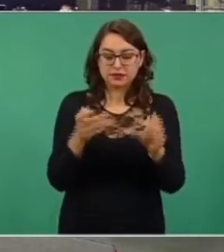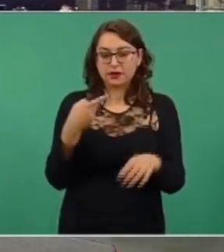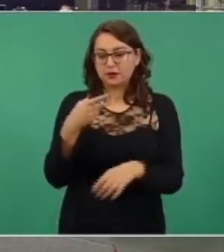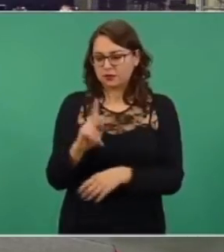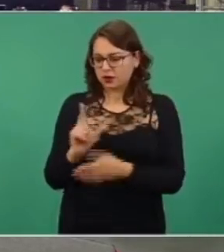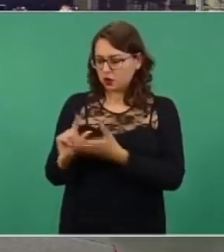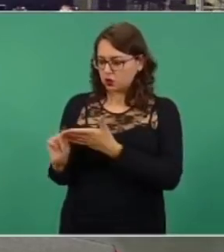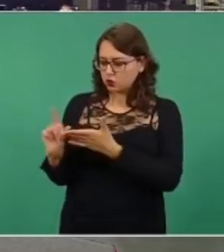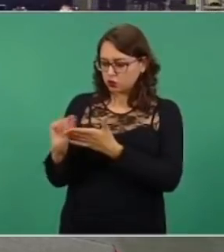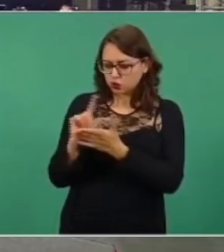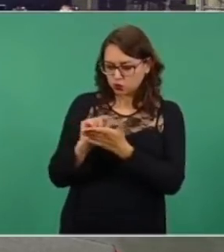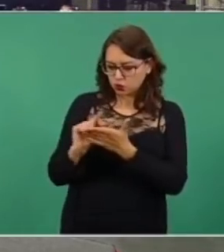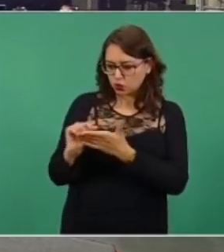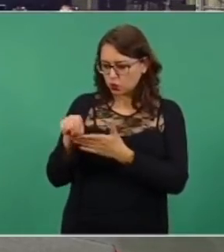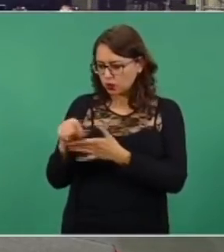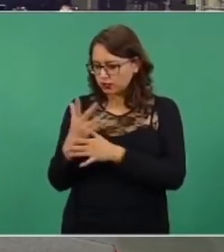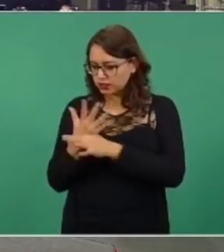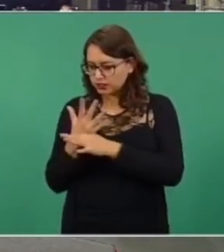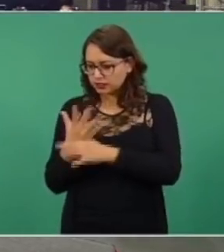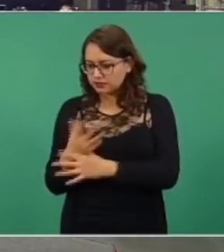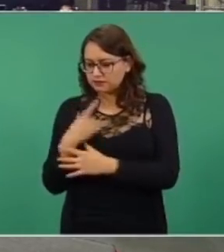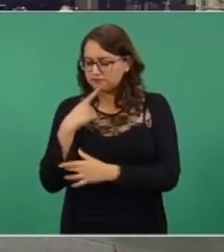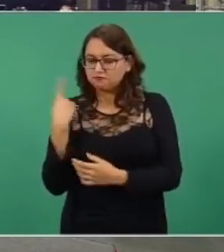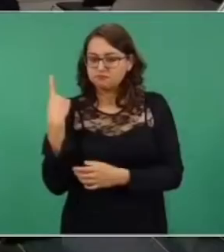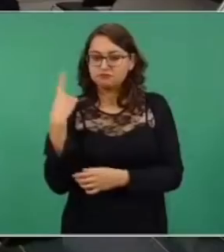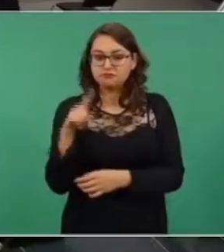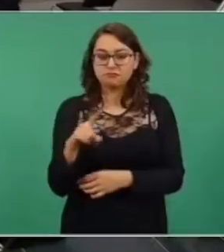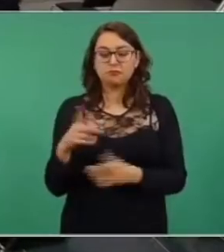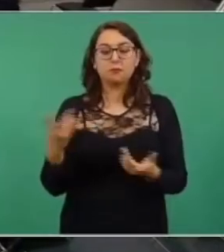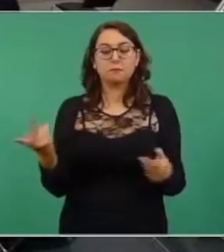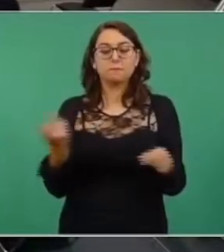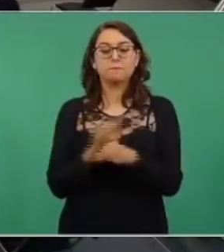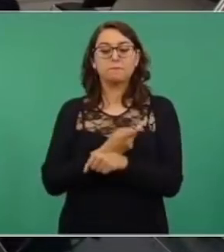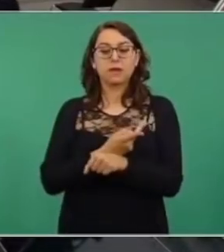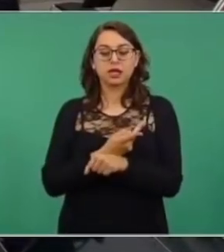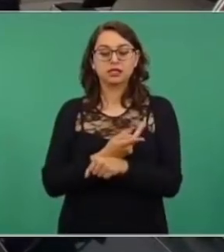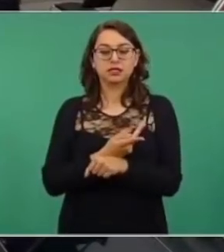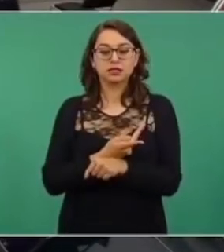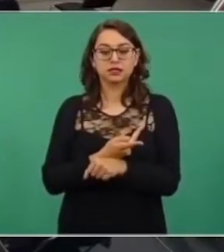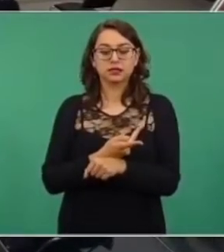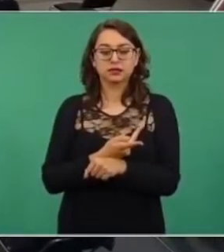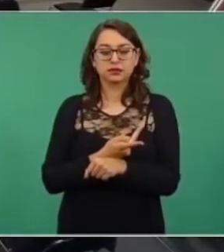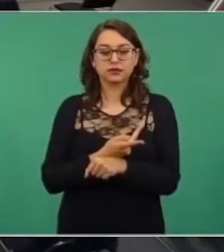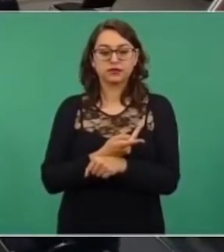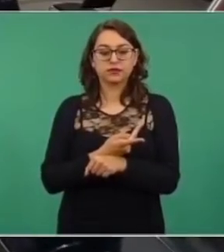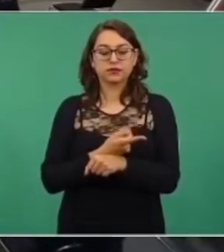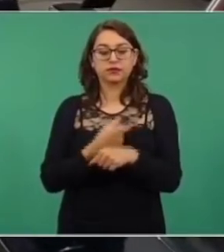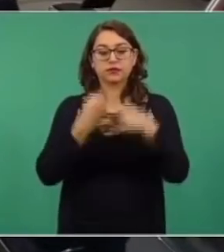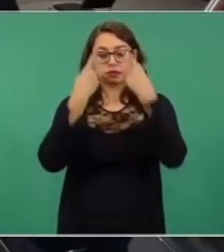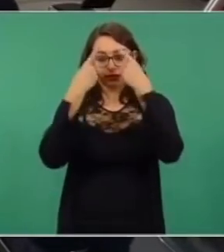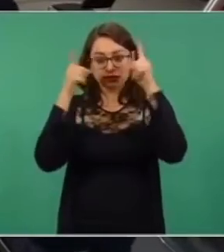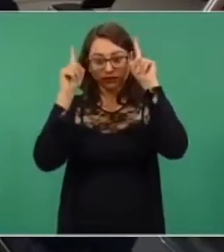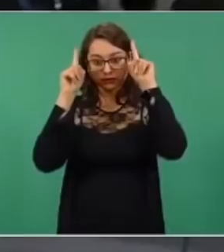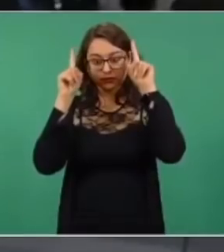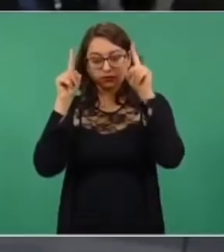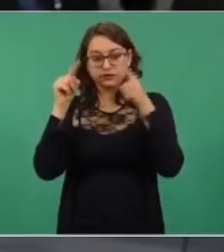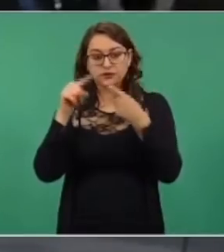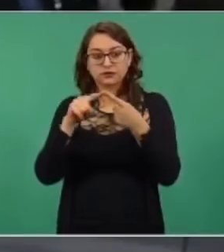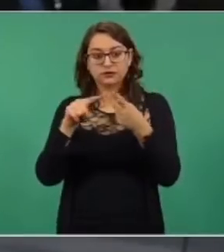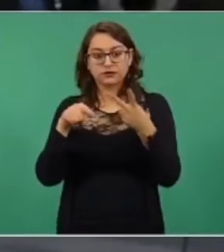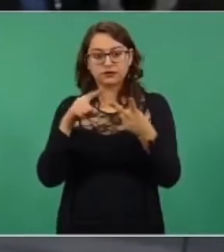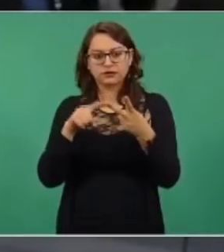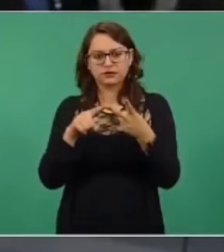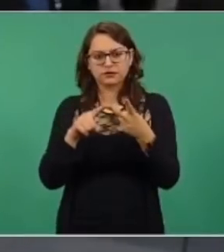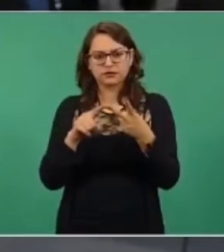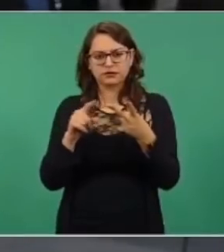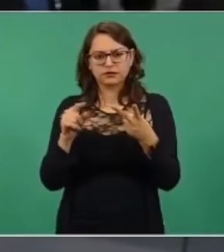una reacción, más bien denuncia, de que hay un enfrentamiento entre marinos y lo que es empleados de ICAFLOR